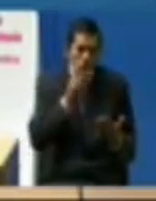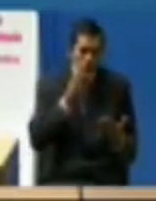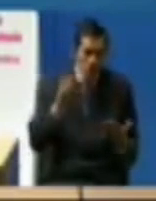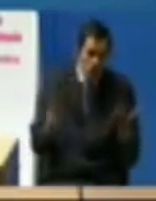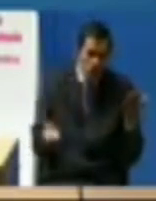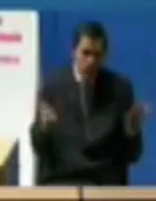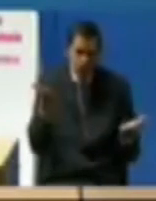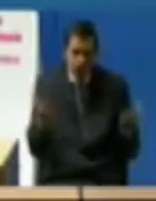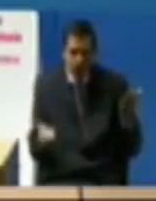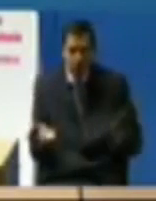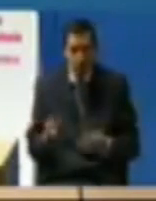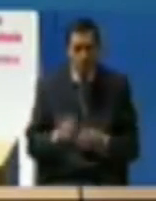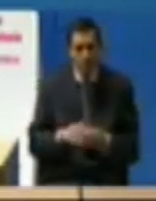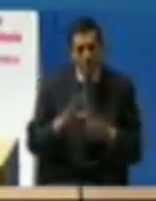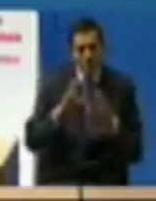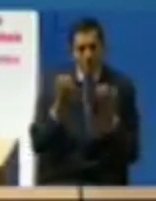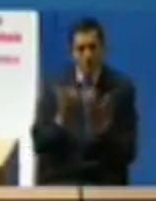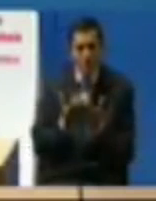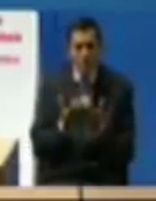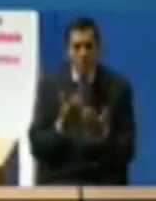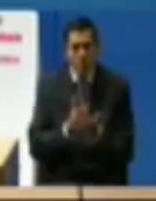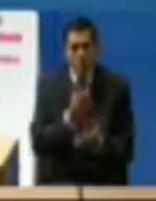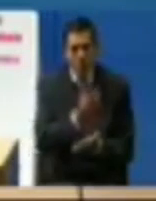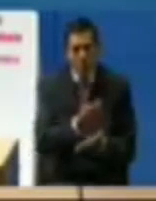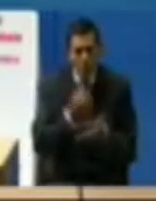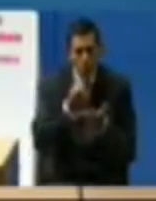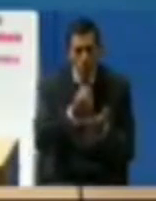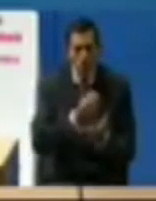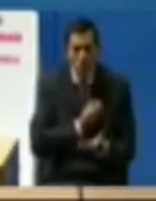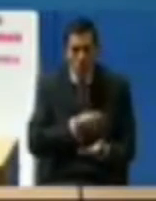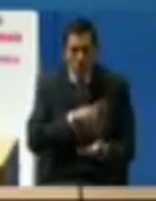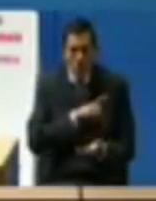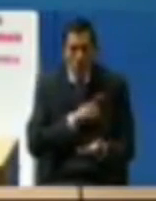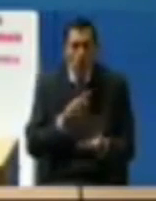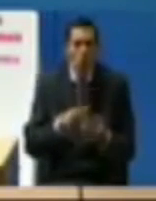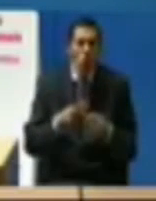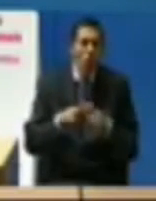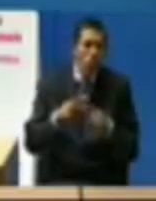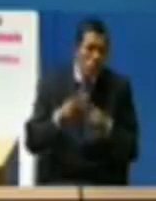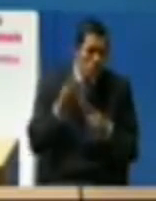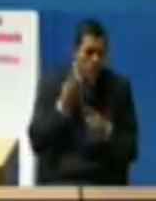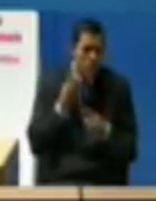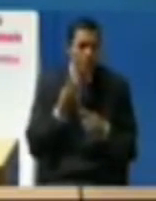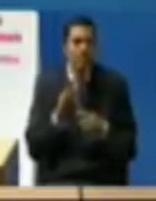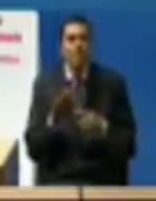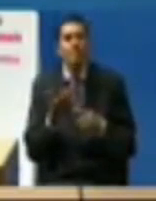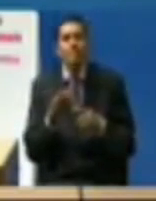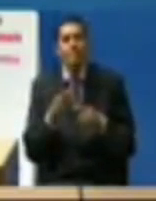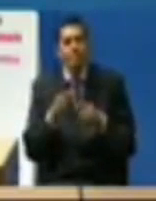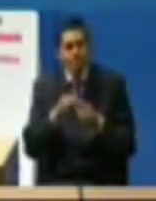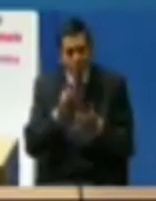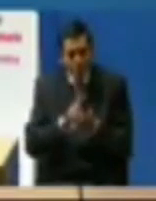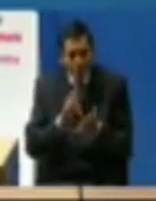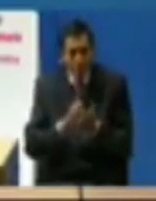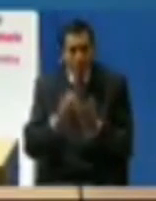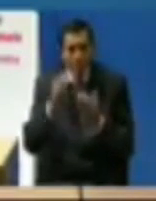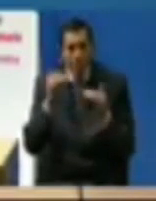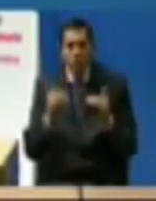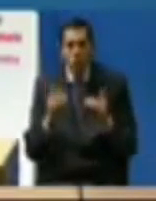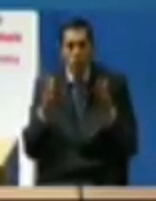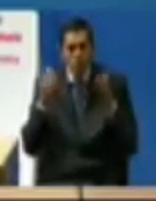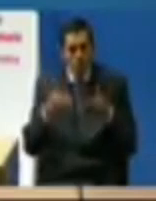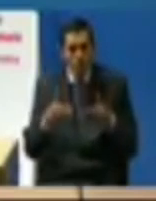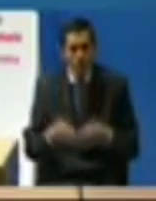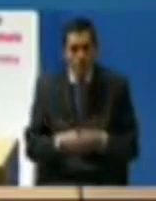sociales, económica, de salud y en el caso propio de la esfera política, tenemos una capacidad limitada para evaluar el